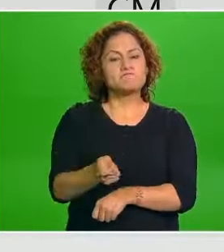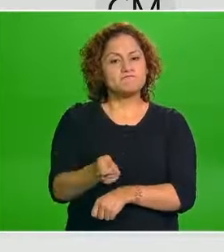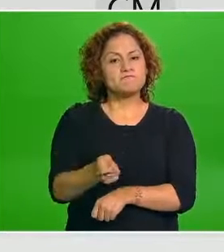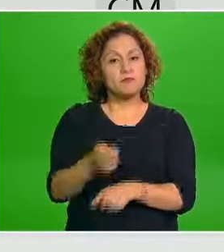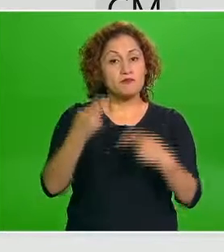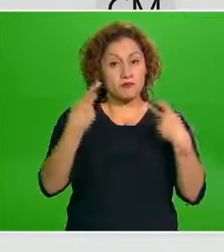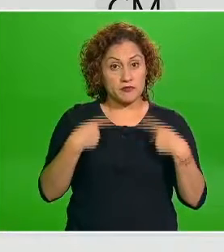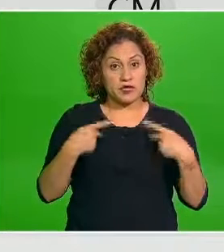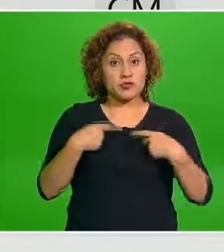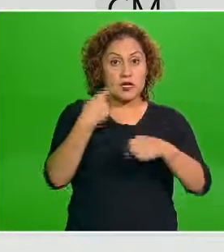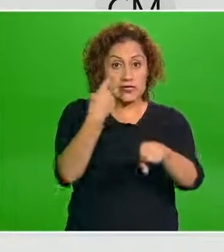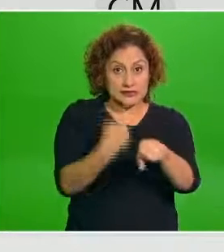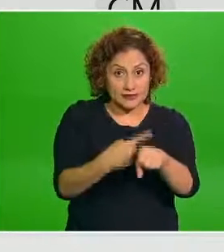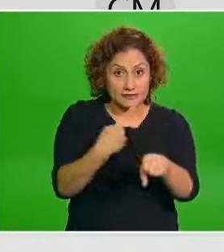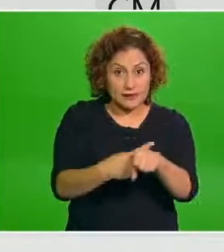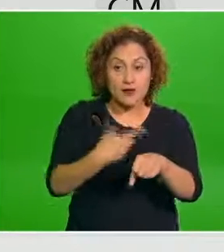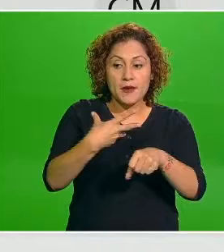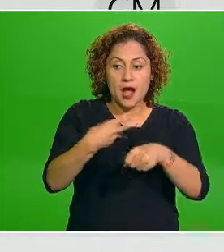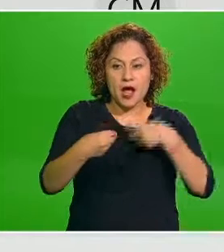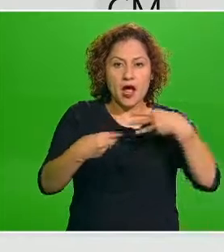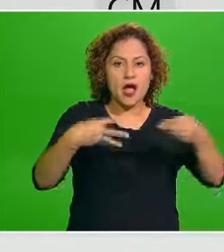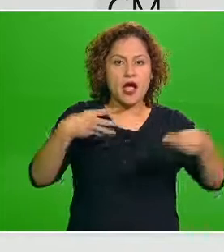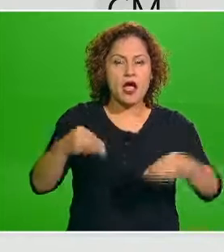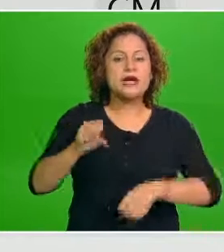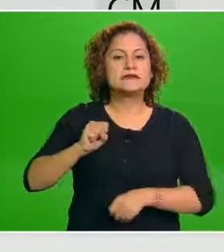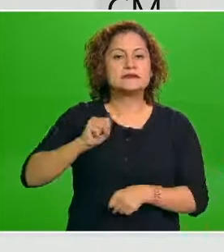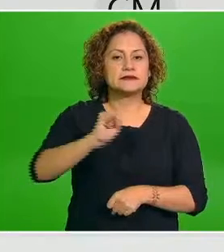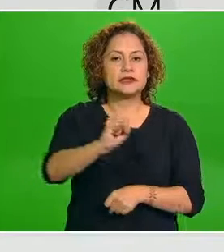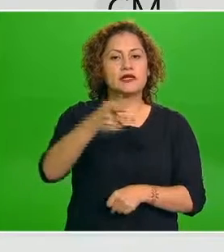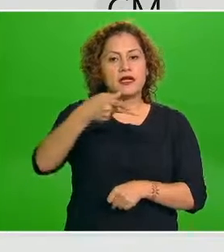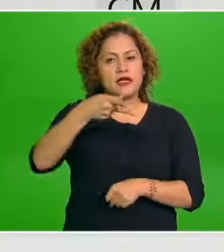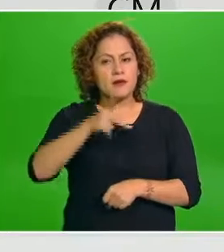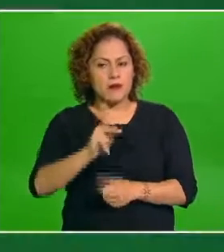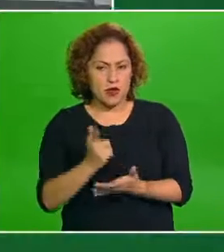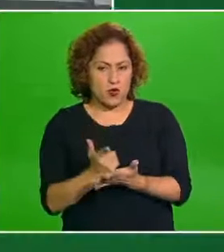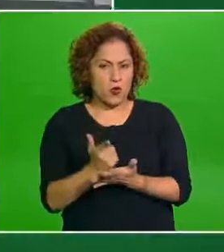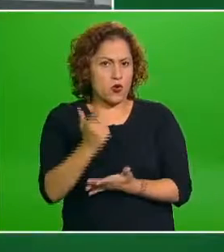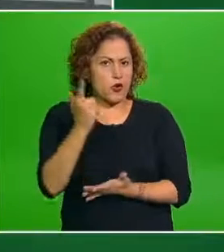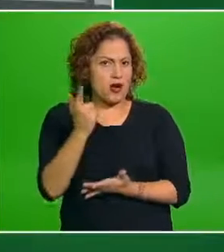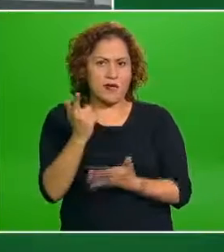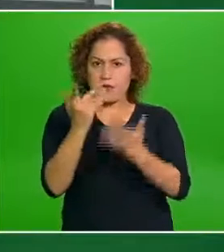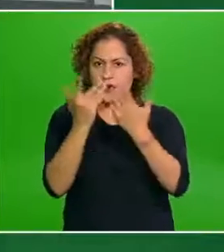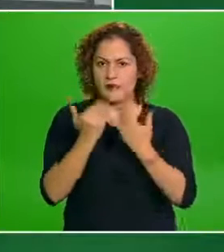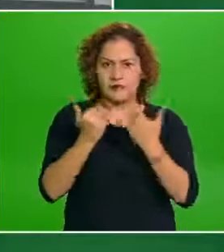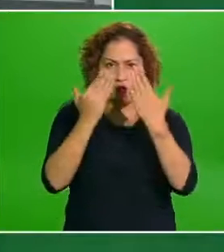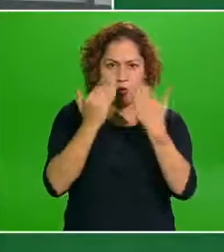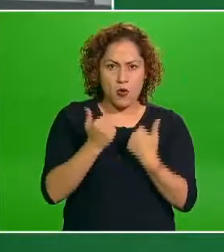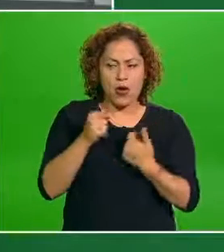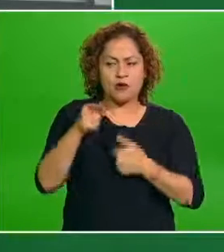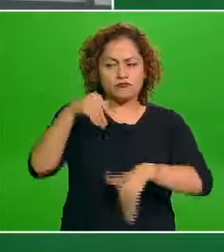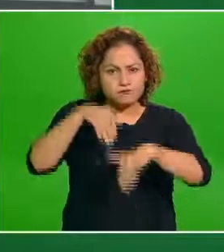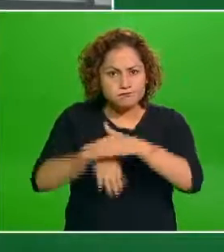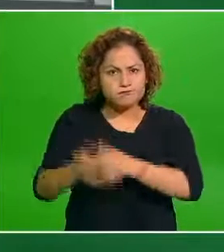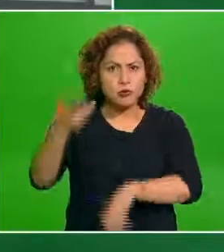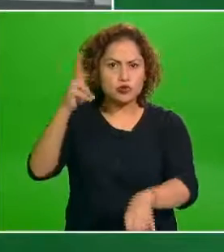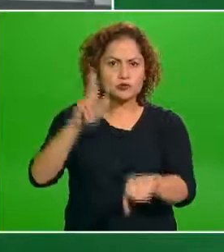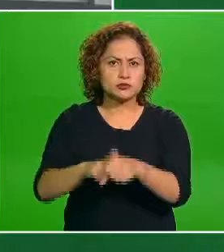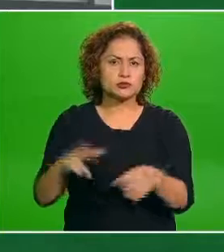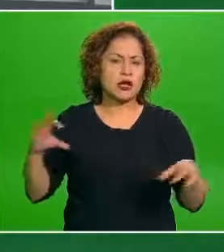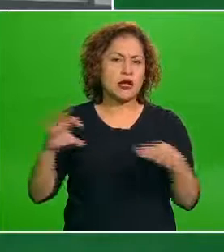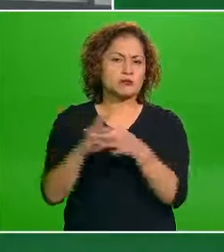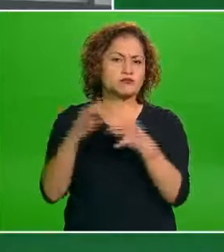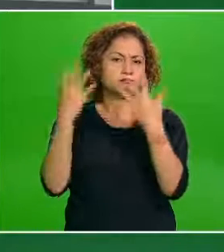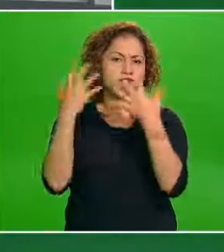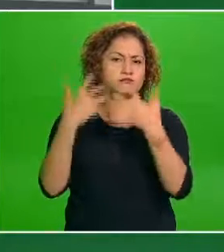sigue enfermando, pues no presenta gravedad y que podría estar en un momento dado presentando manifestaciones